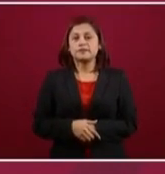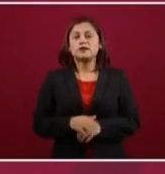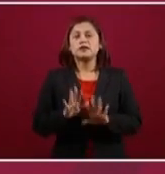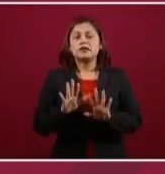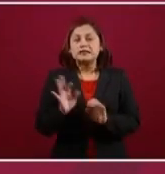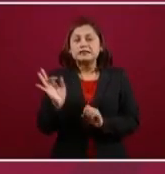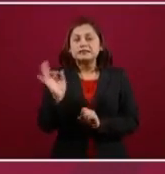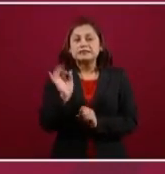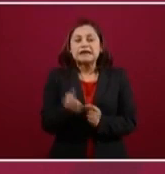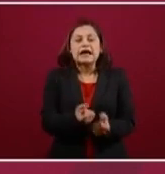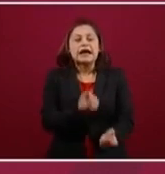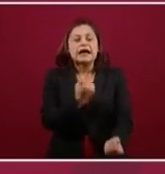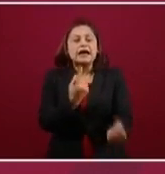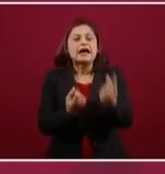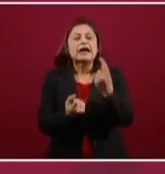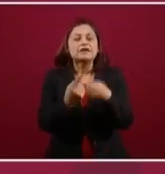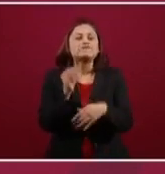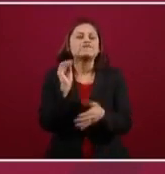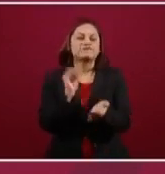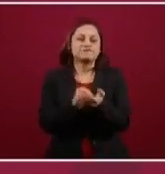algunos, ni quisiera